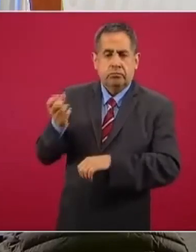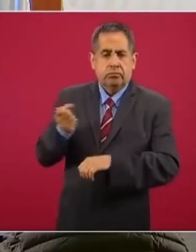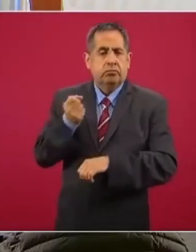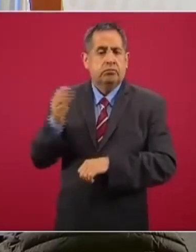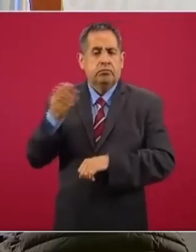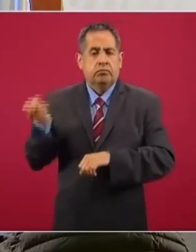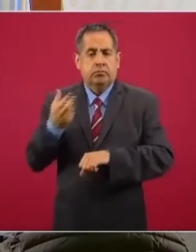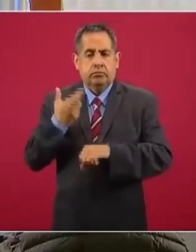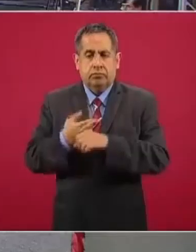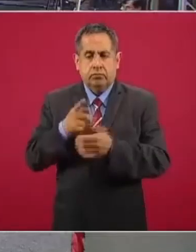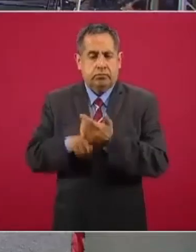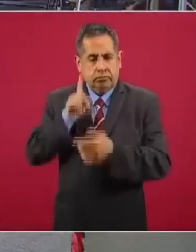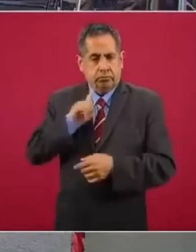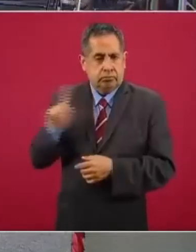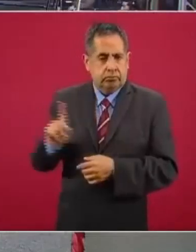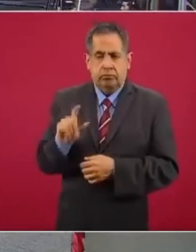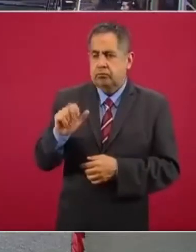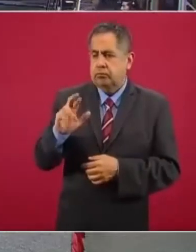secretaria Ariana Montiel.